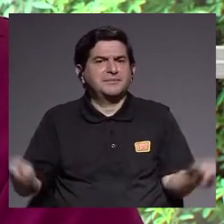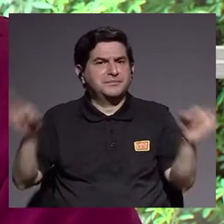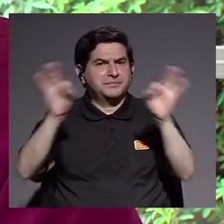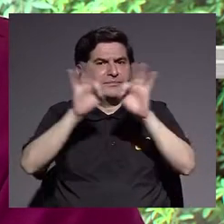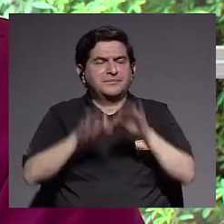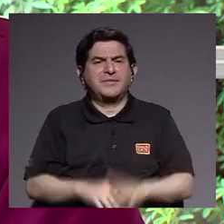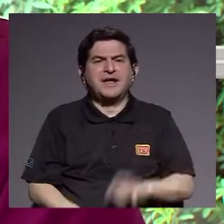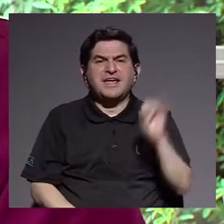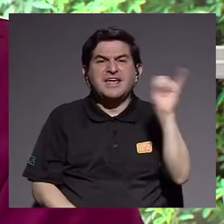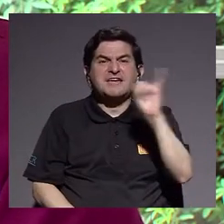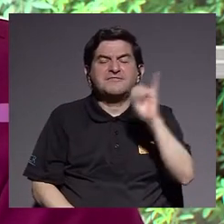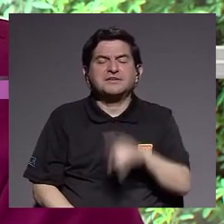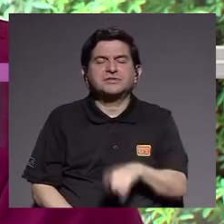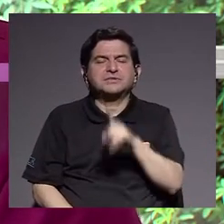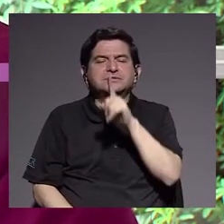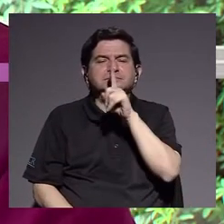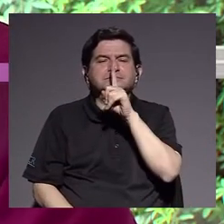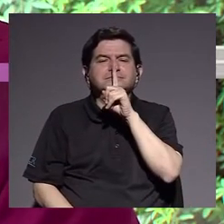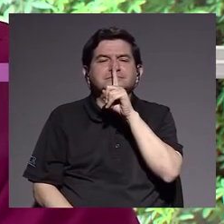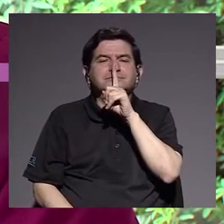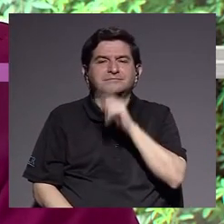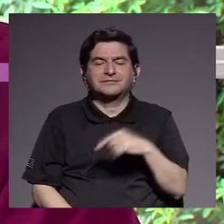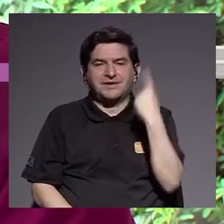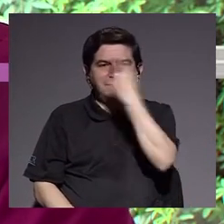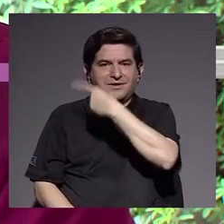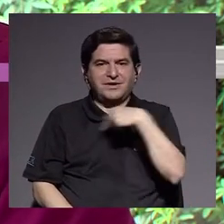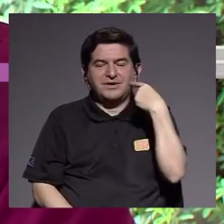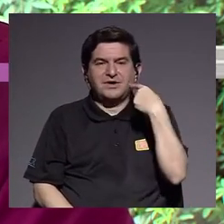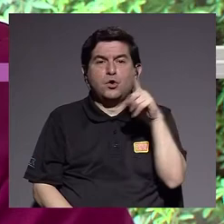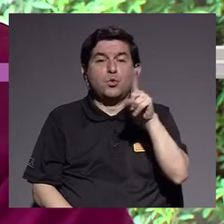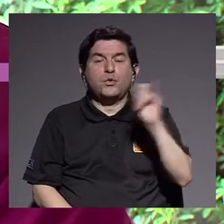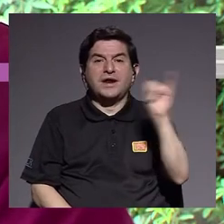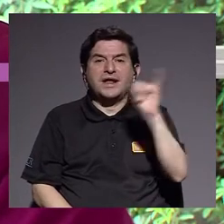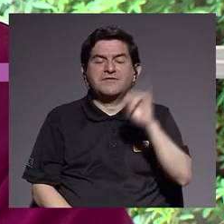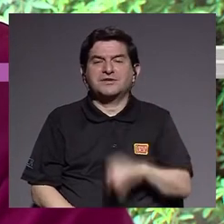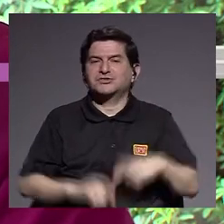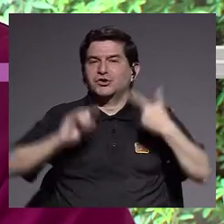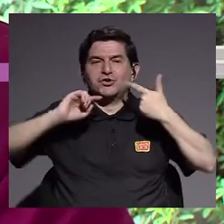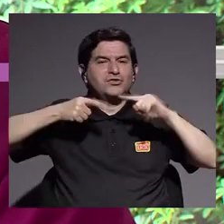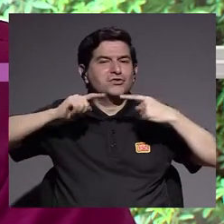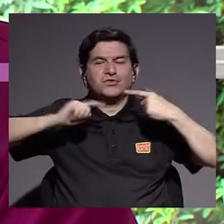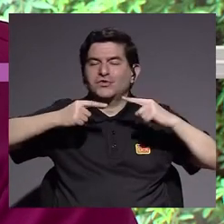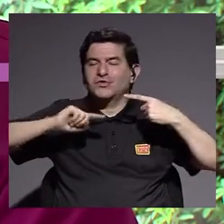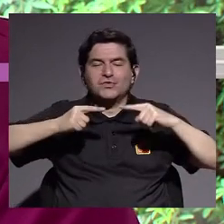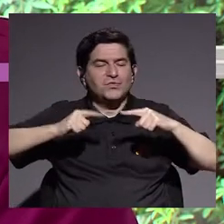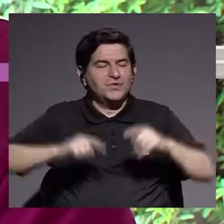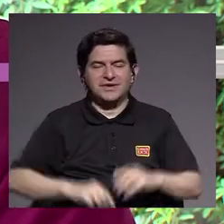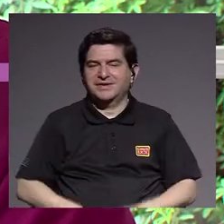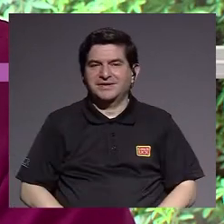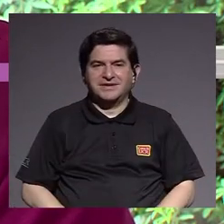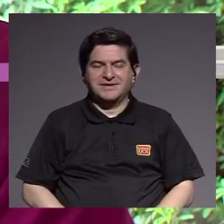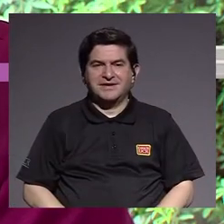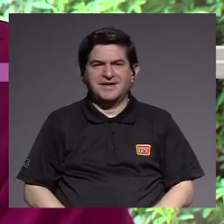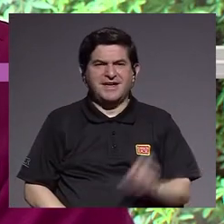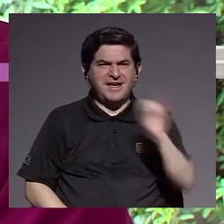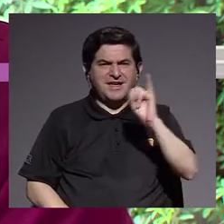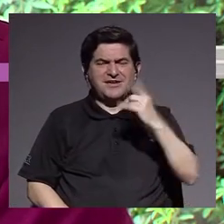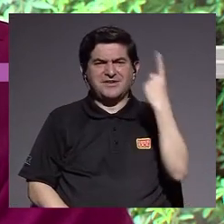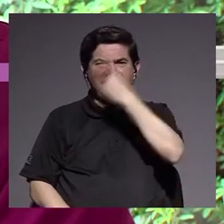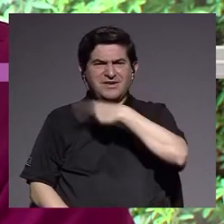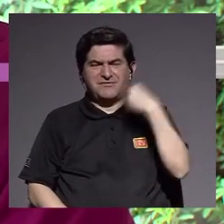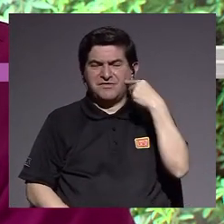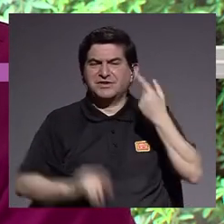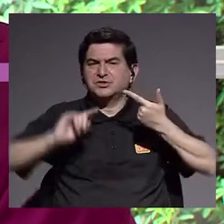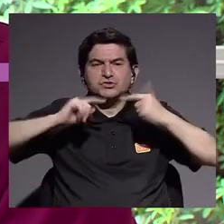muy importante las infecciones son silenciosas a nivel de generar una infección no va a darle toda la infección a nivel de calle